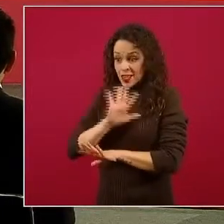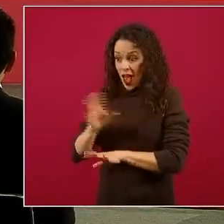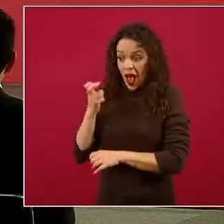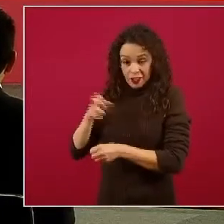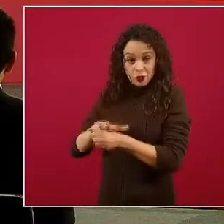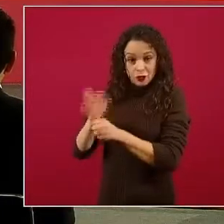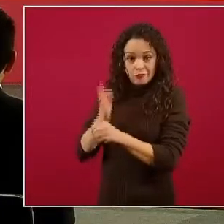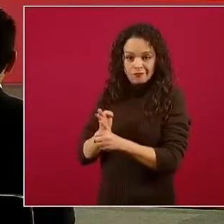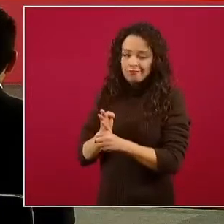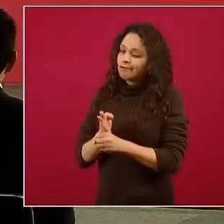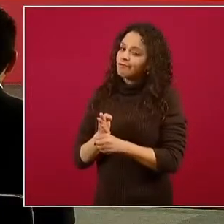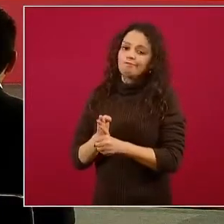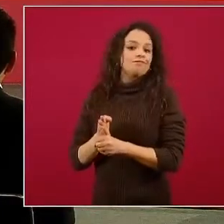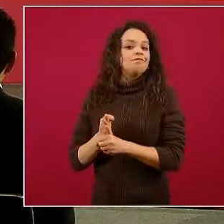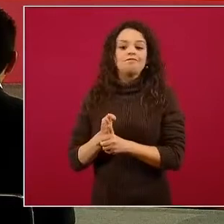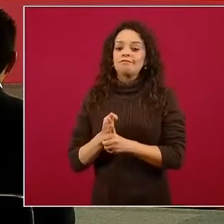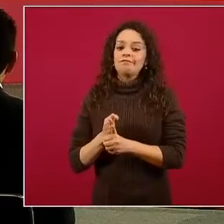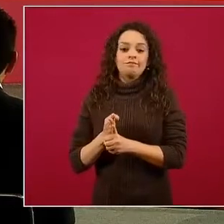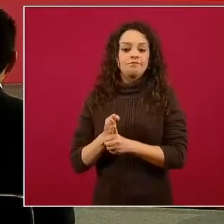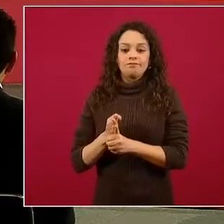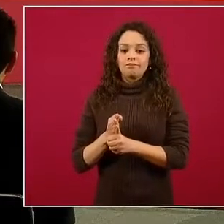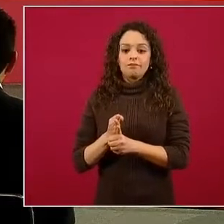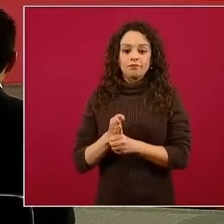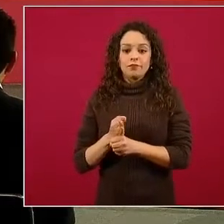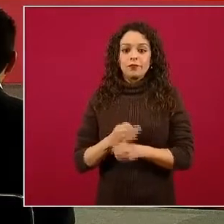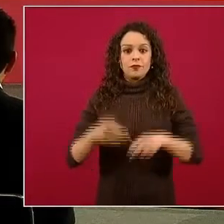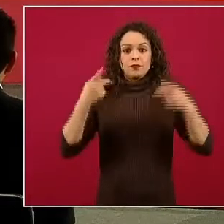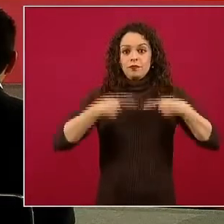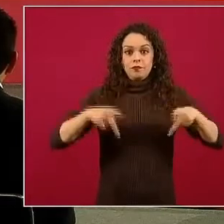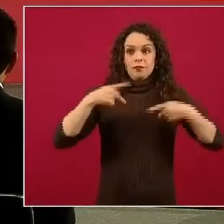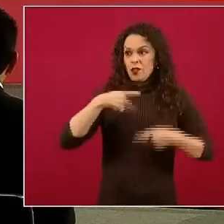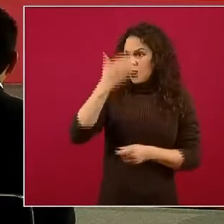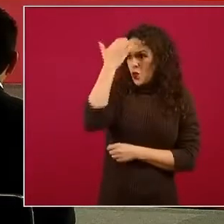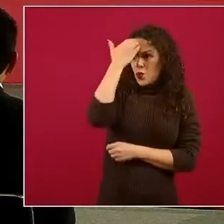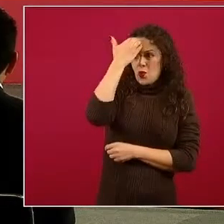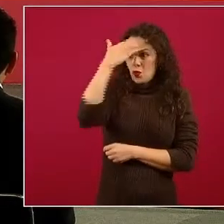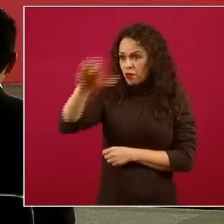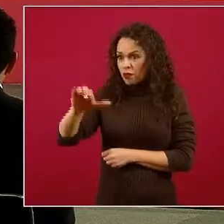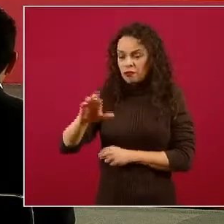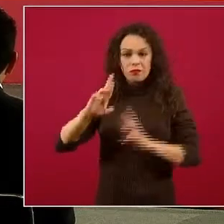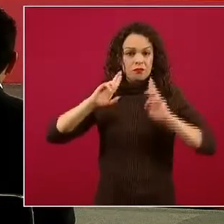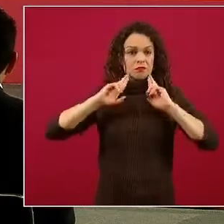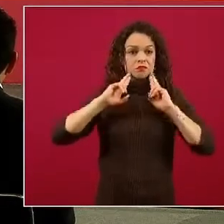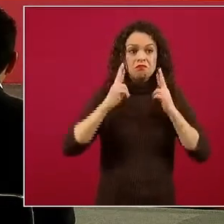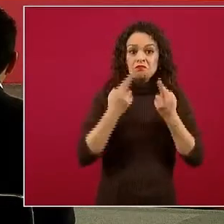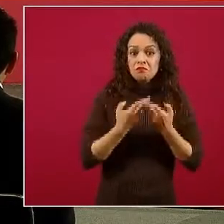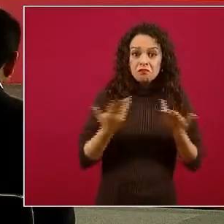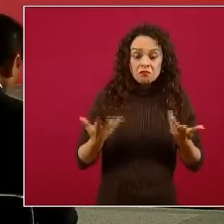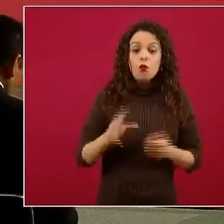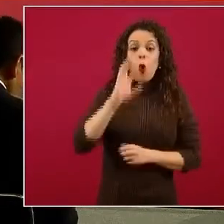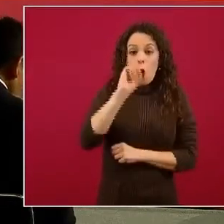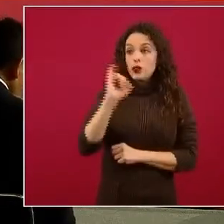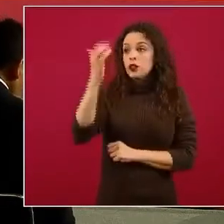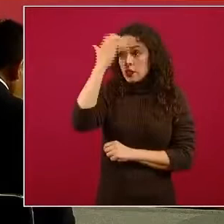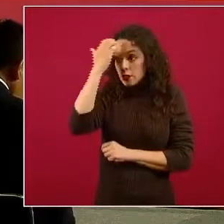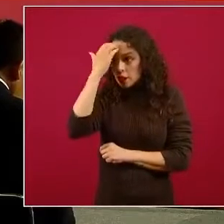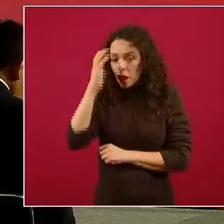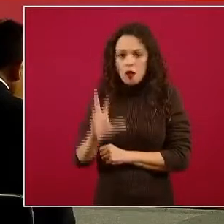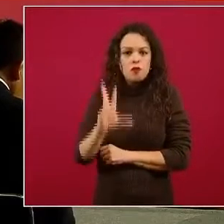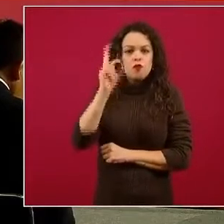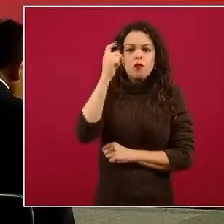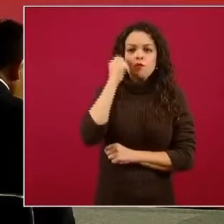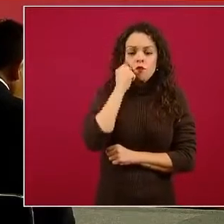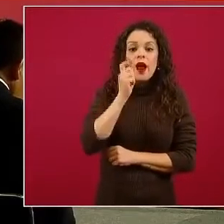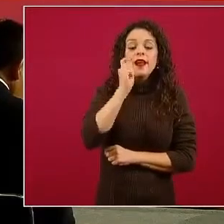con familiares o personas perfectamente desconocidas, no importa quién sea, puede ser desconocida o conocida, pero